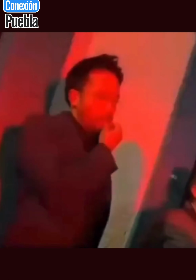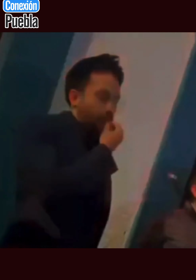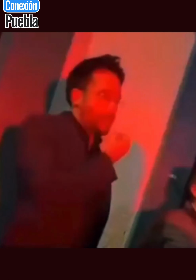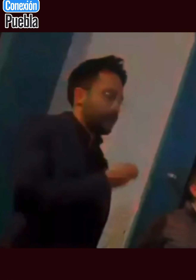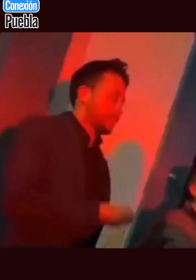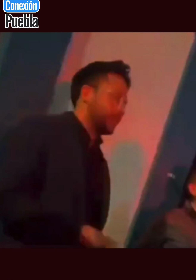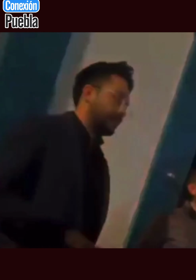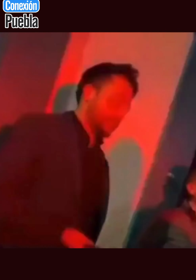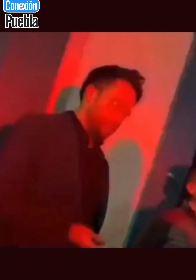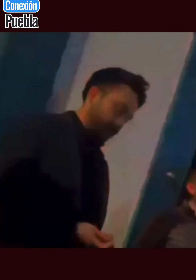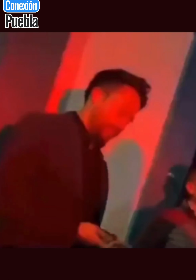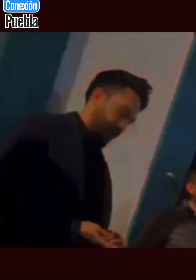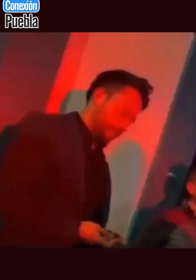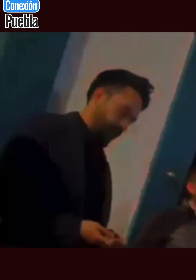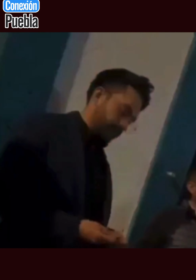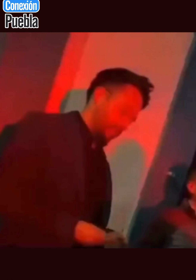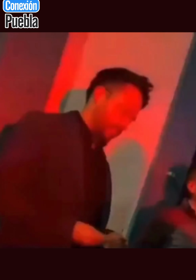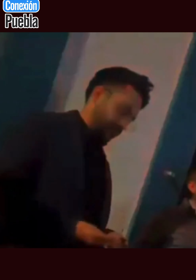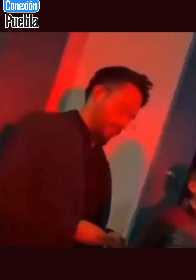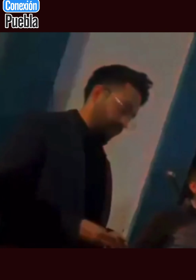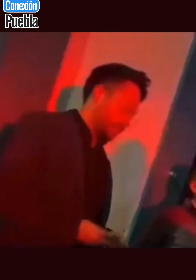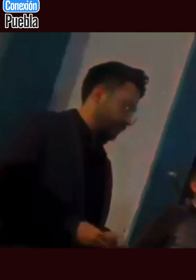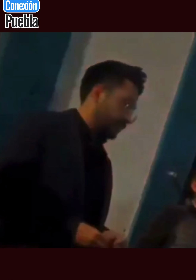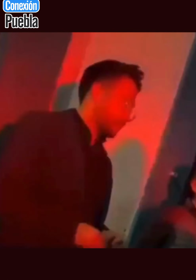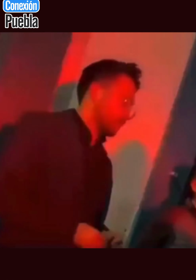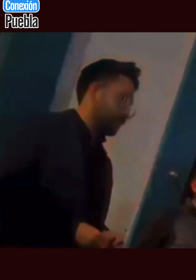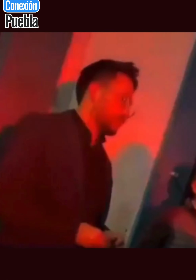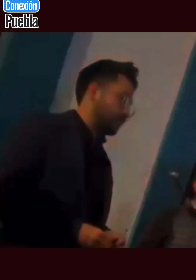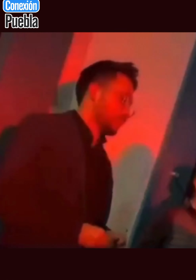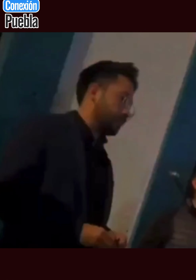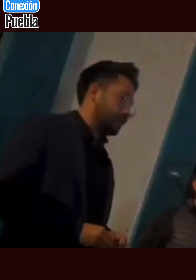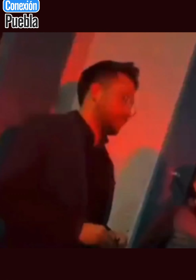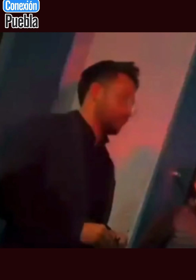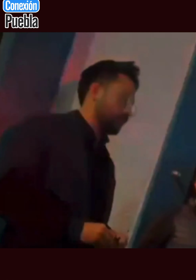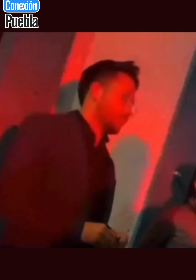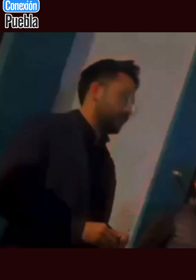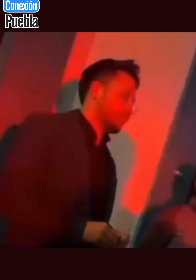aquí y dejé mi carro con el ballet de aquí Quiénes son nuestros responsables